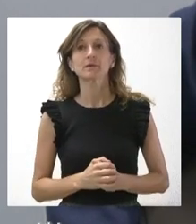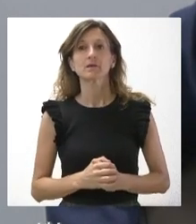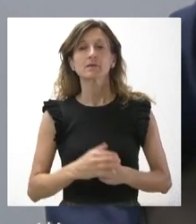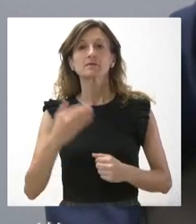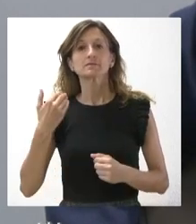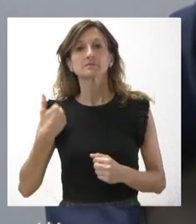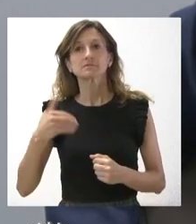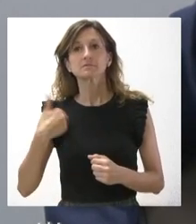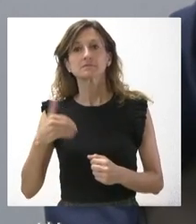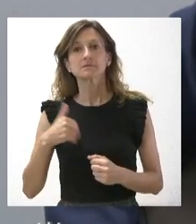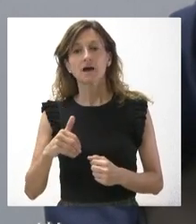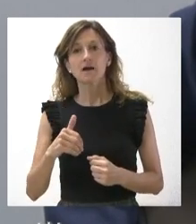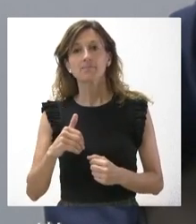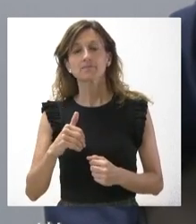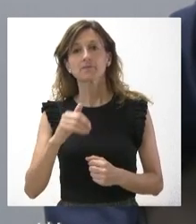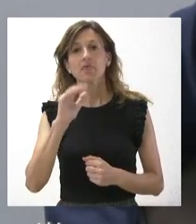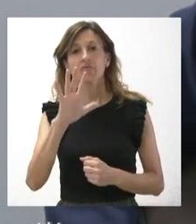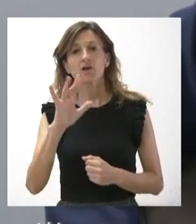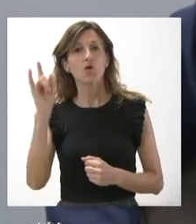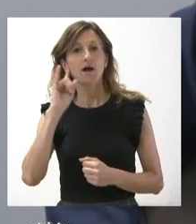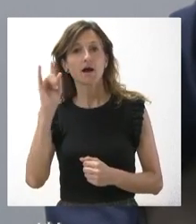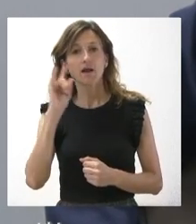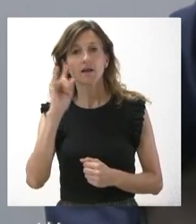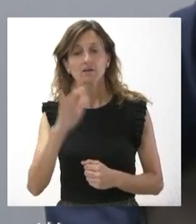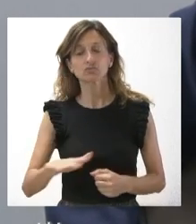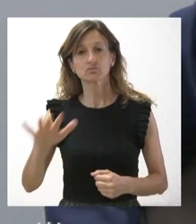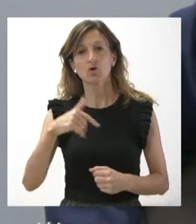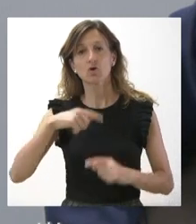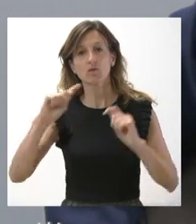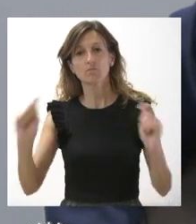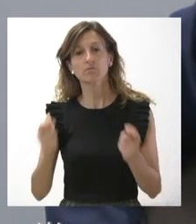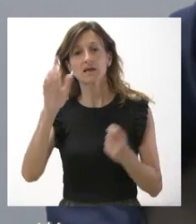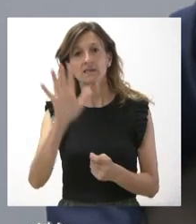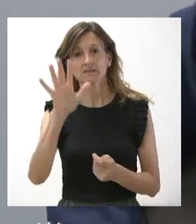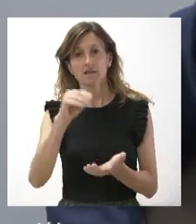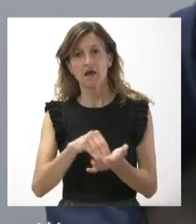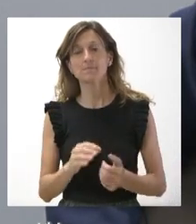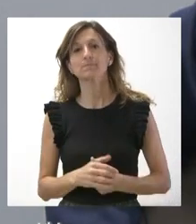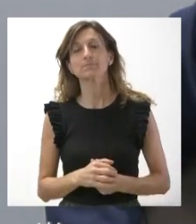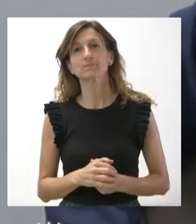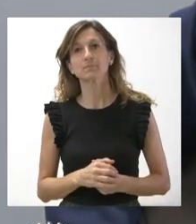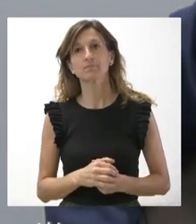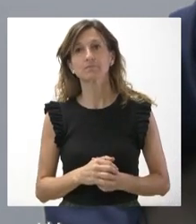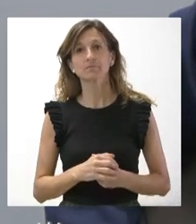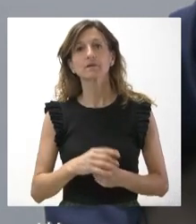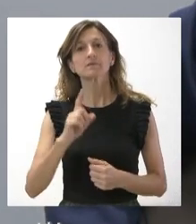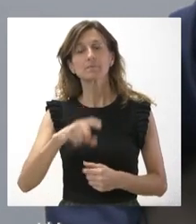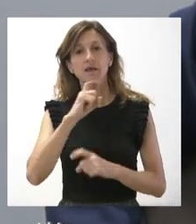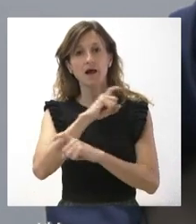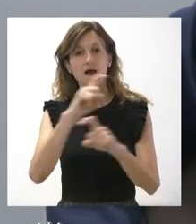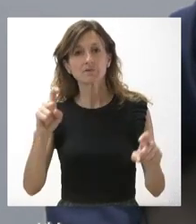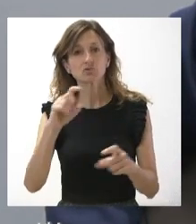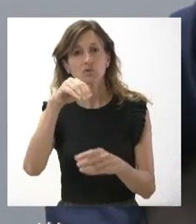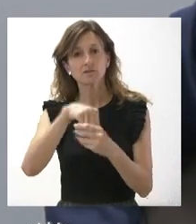alturas 5 alertas de Infocal, hoy hemos publicado la 5ª, con numerosos también avisos internos